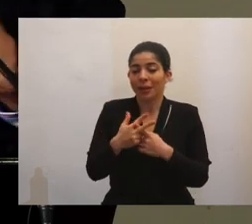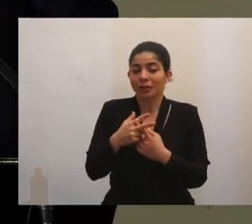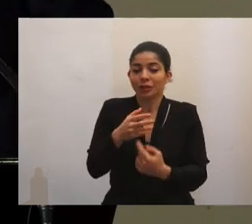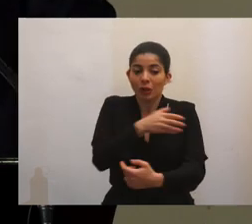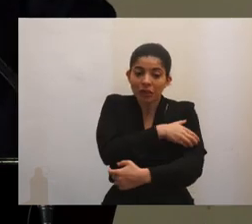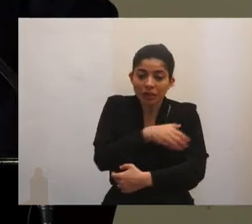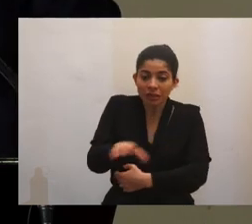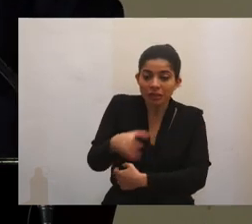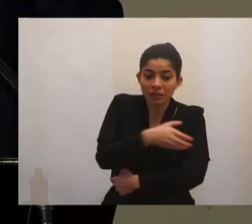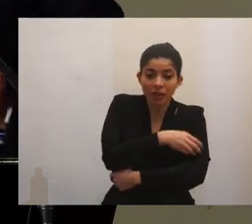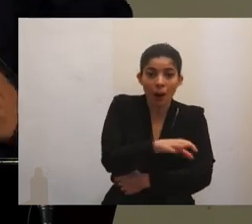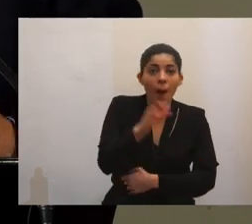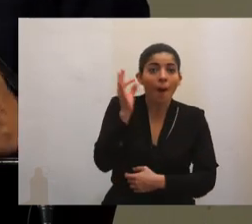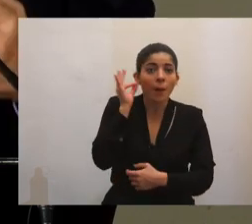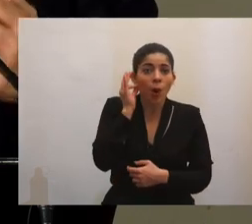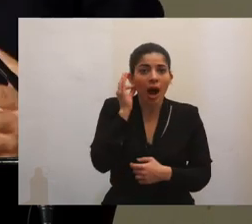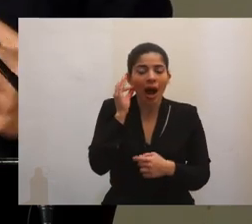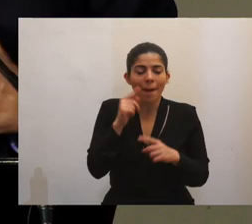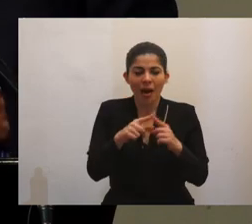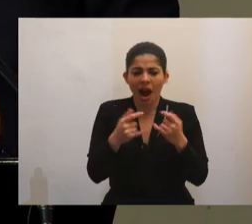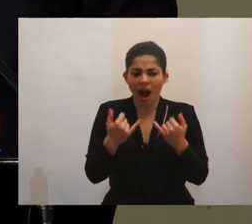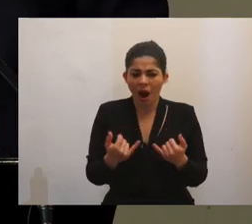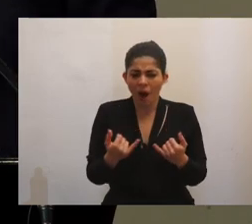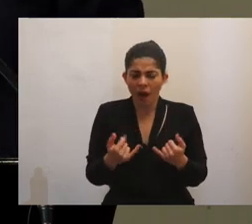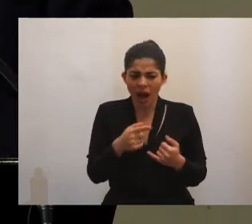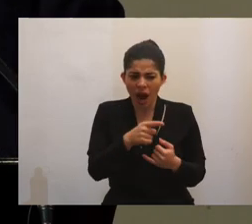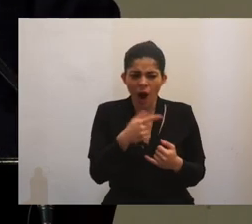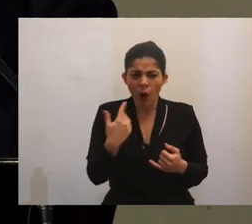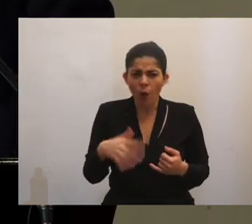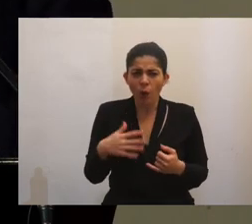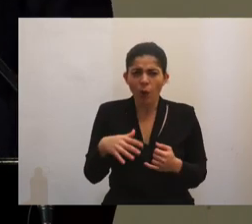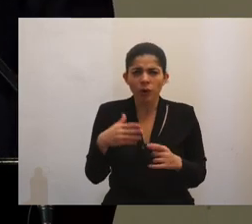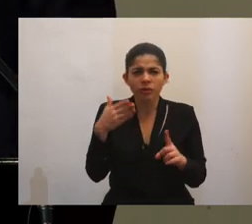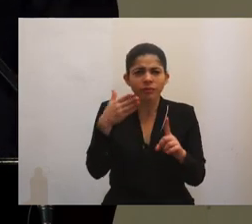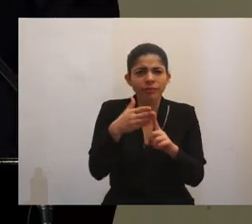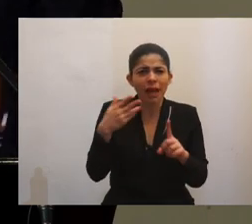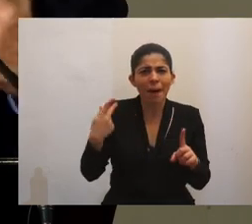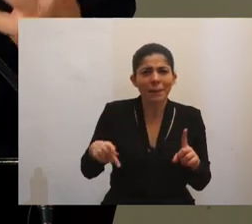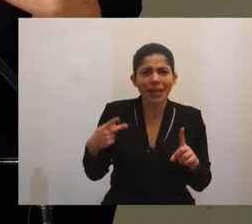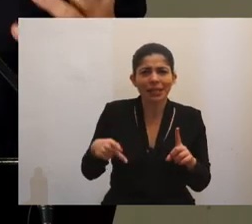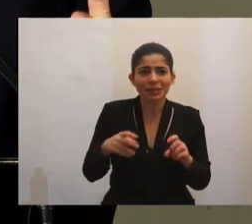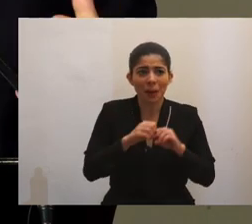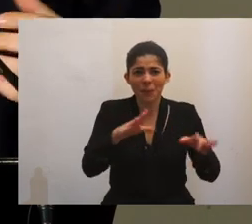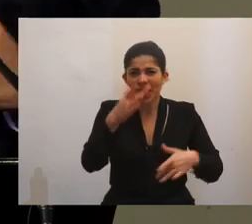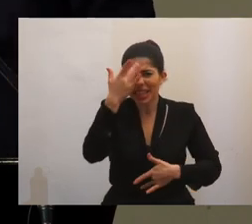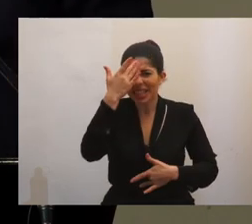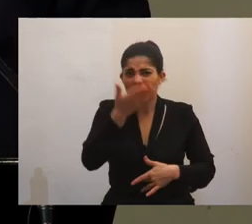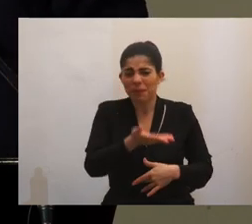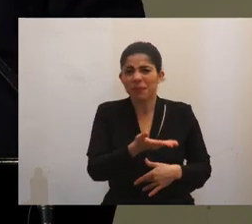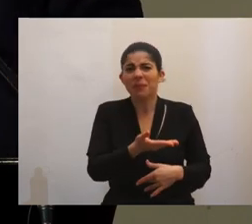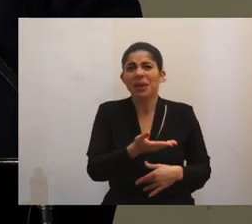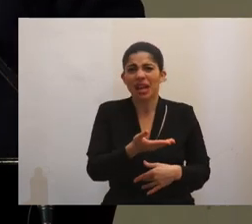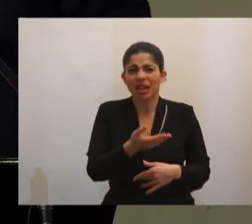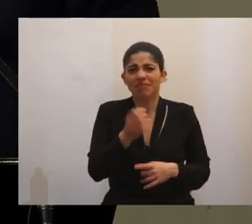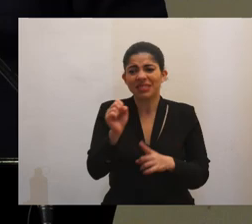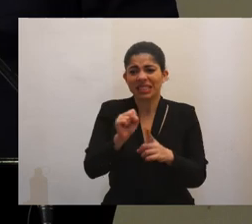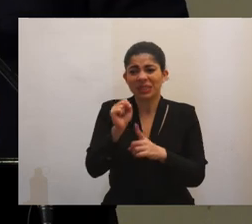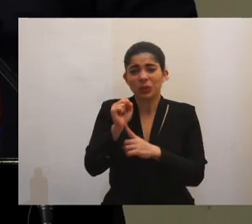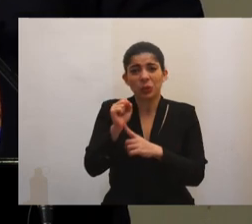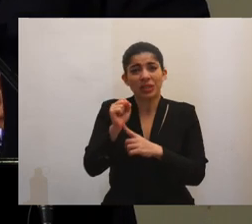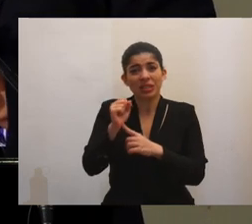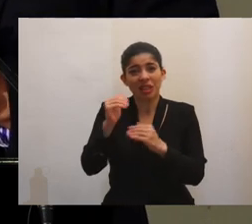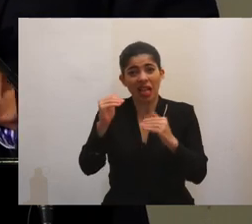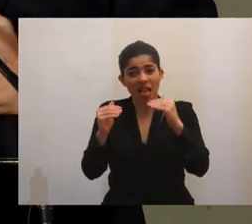empoderamiento de las mujeres ahora están seriamente amenazadas. La pandemia está profundizando las condiciones estructurales